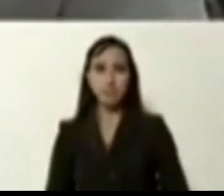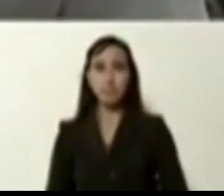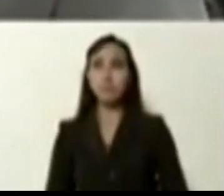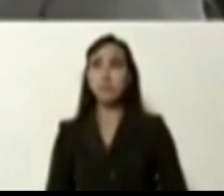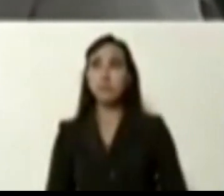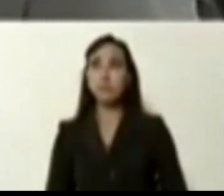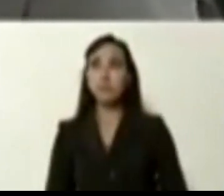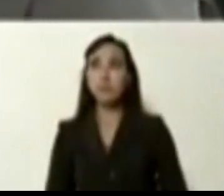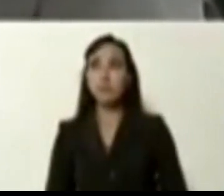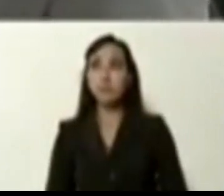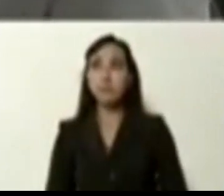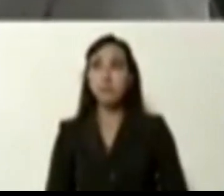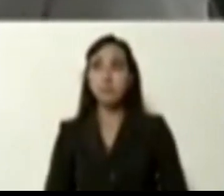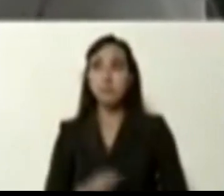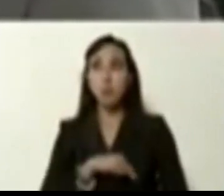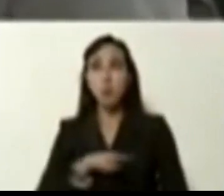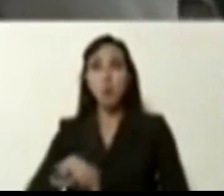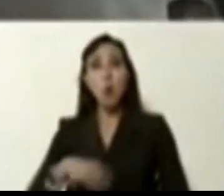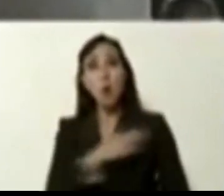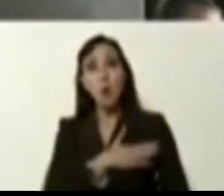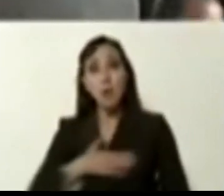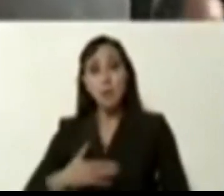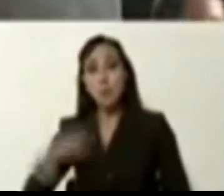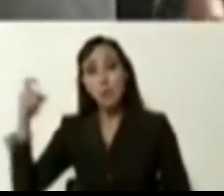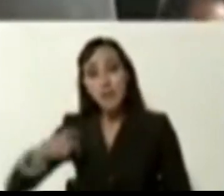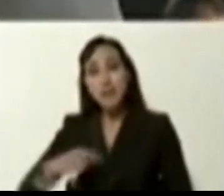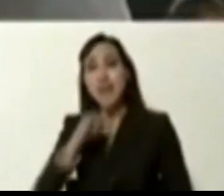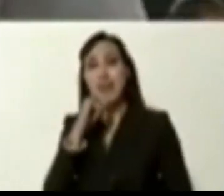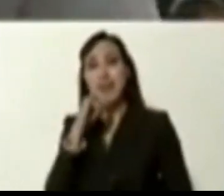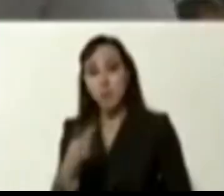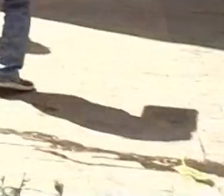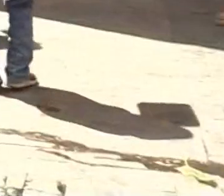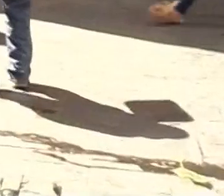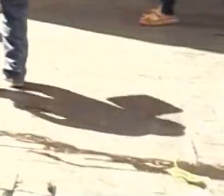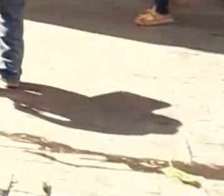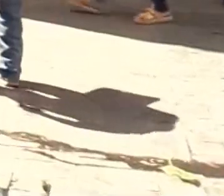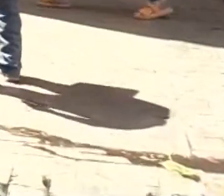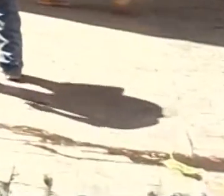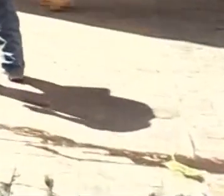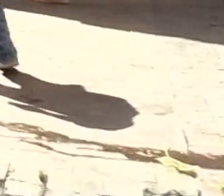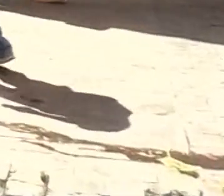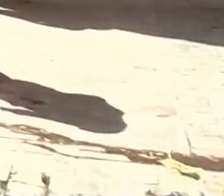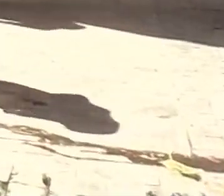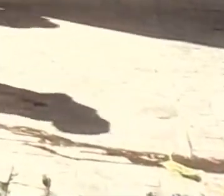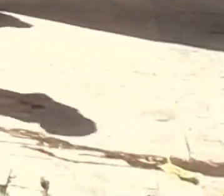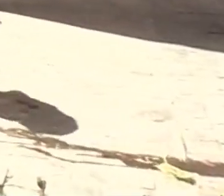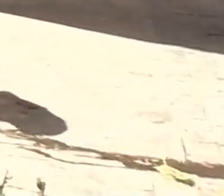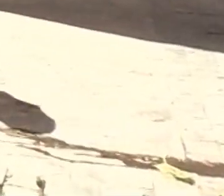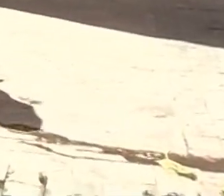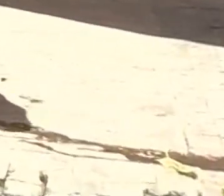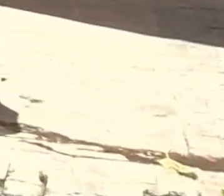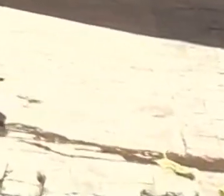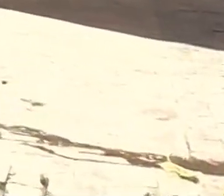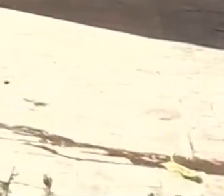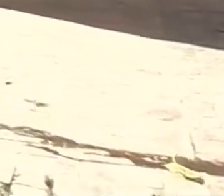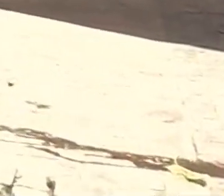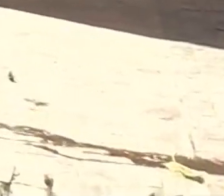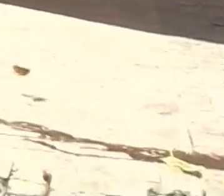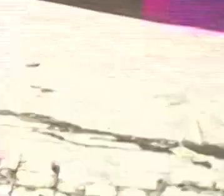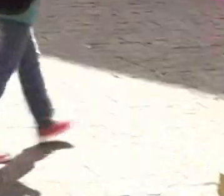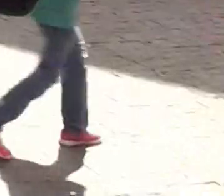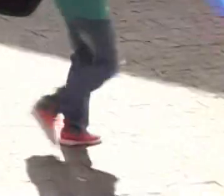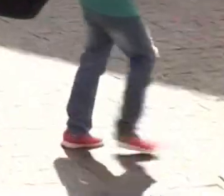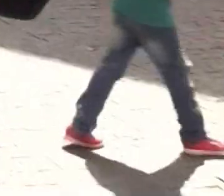menos derechos para las mujeres y la población LGBTI. La eventual legislación no contempla ninguna desaceleración